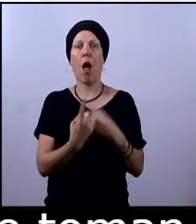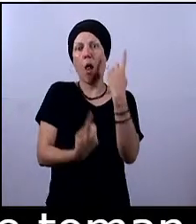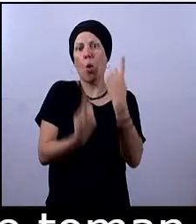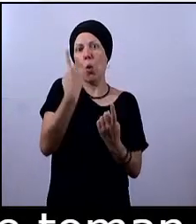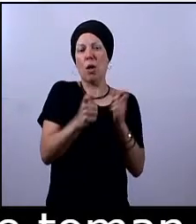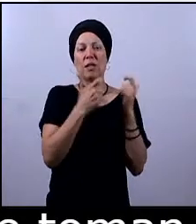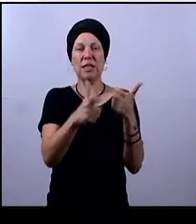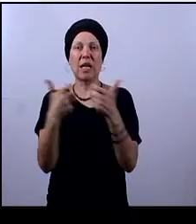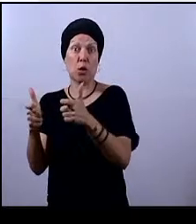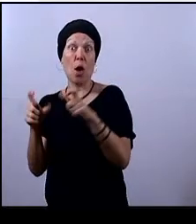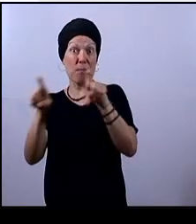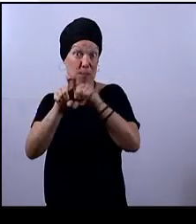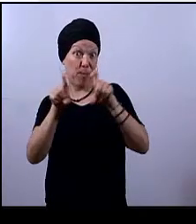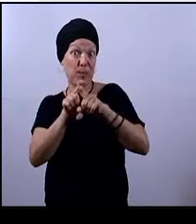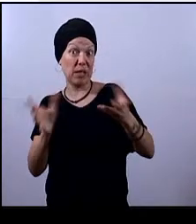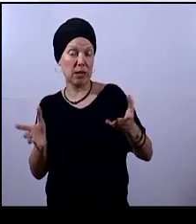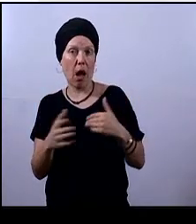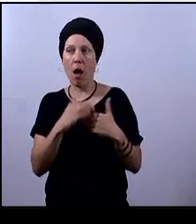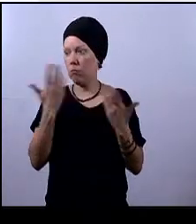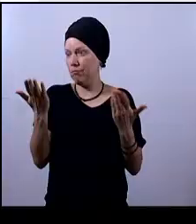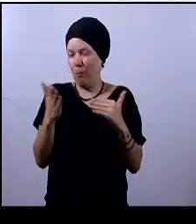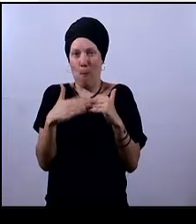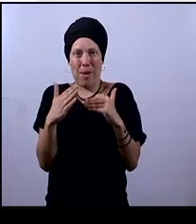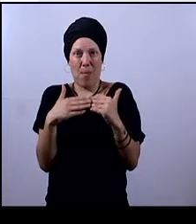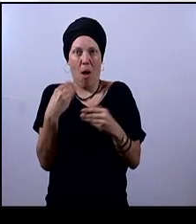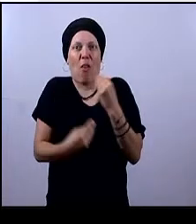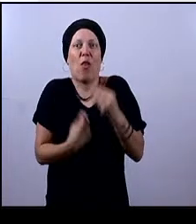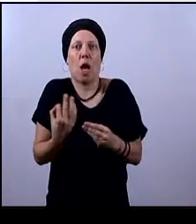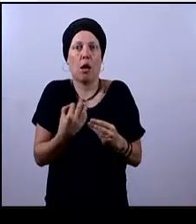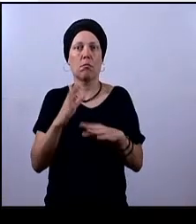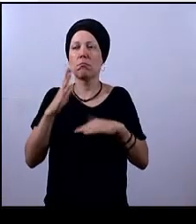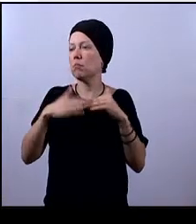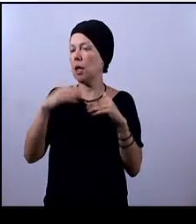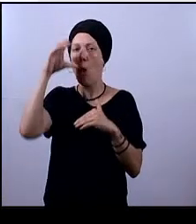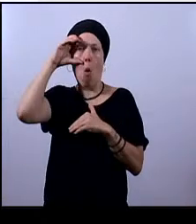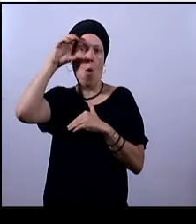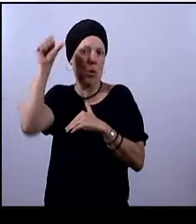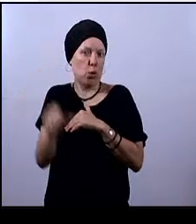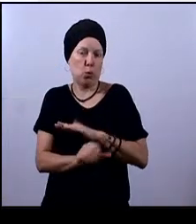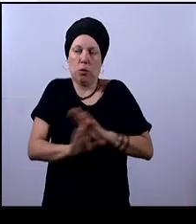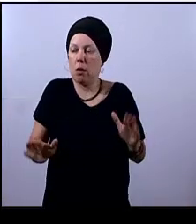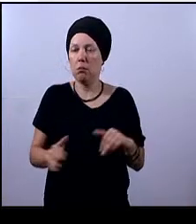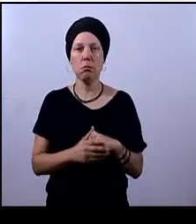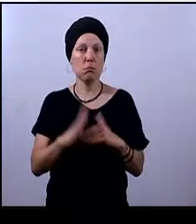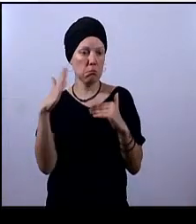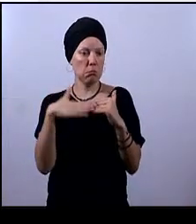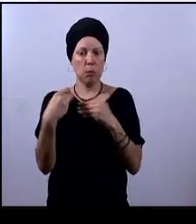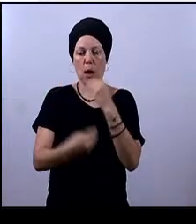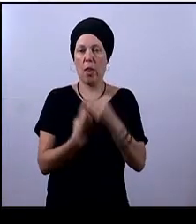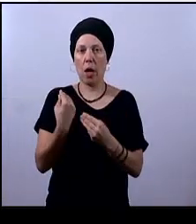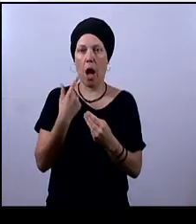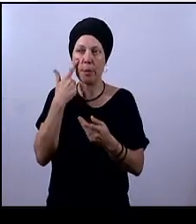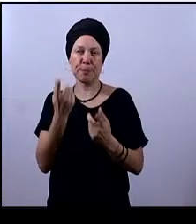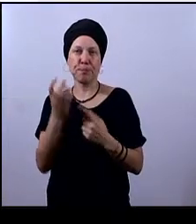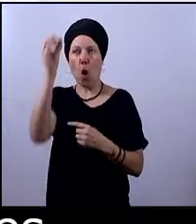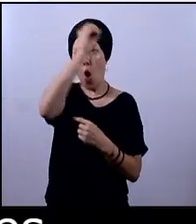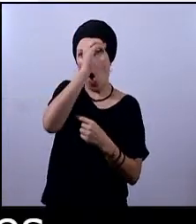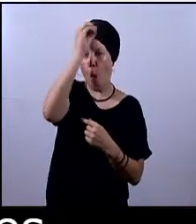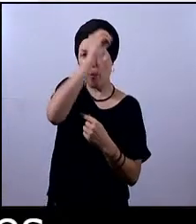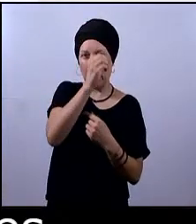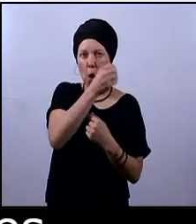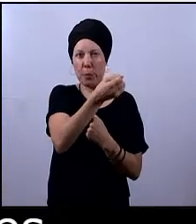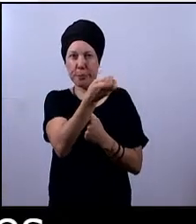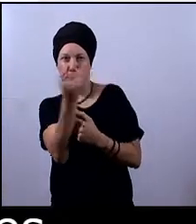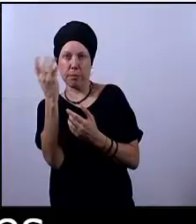sectores empresariales, lo mínimo que se tiene que hacer es escucharles. Lo mínimo que se tiene que hacer es recabar la opinión de las